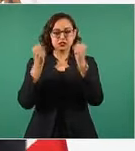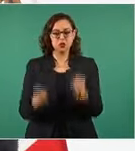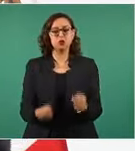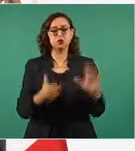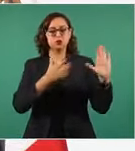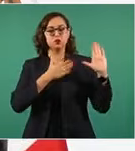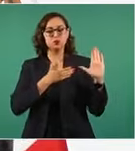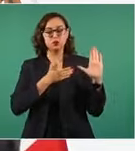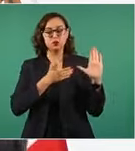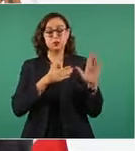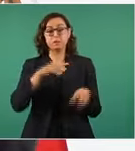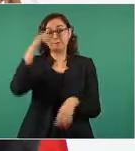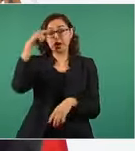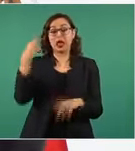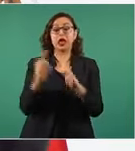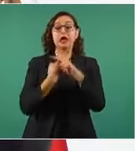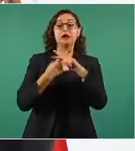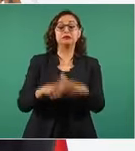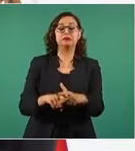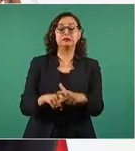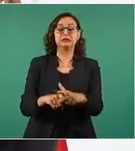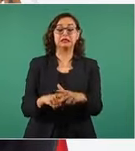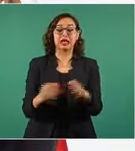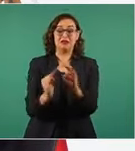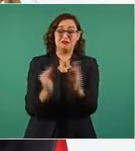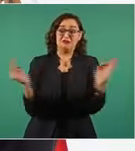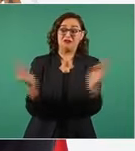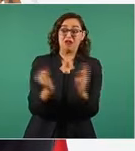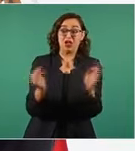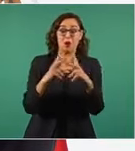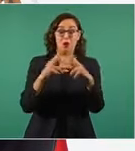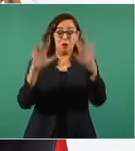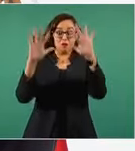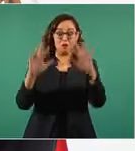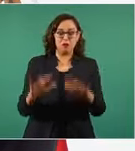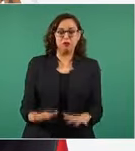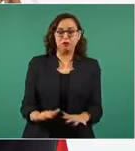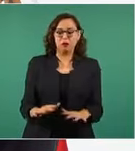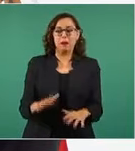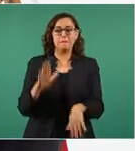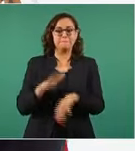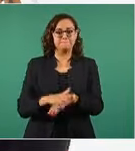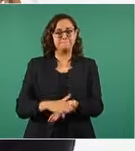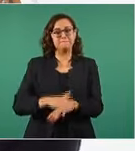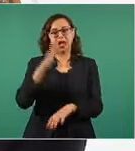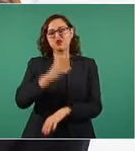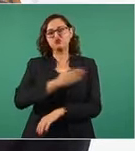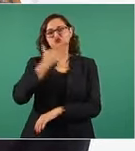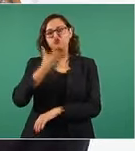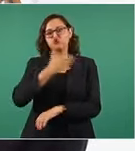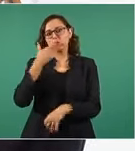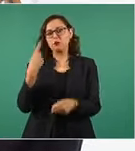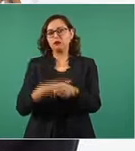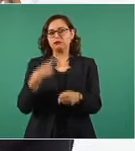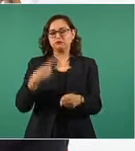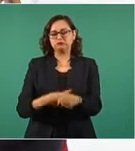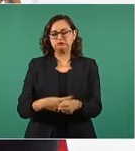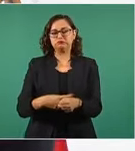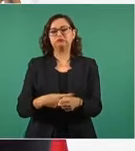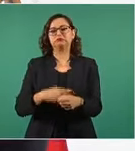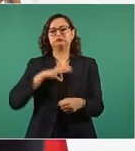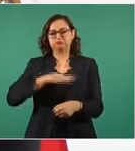mejor protegidos al invierno, que es la temporada en la que se presentan con mayor frecuencia las